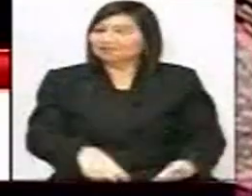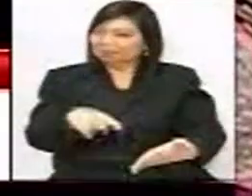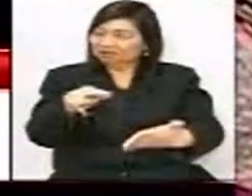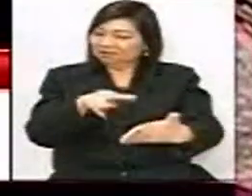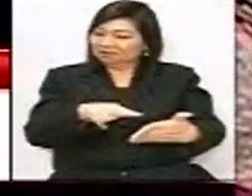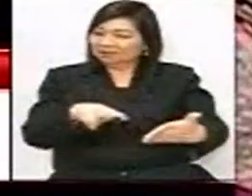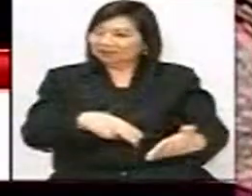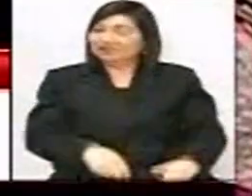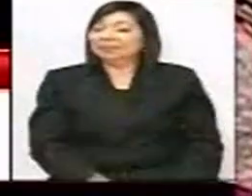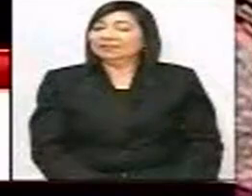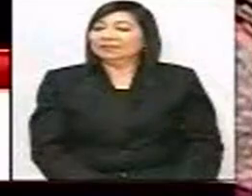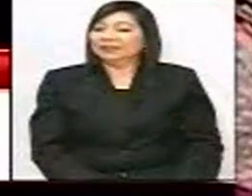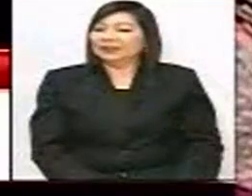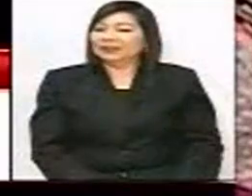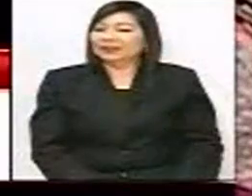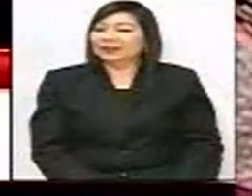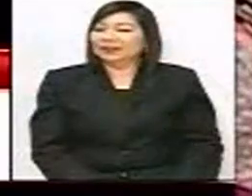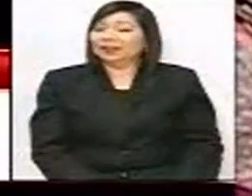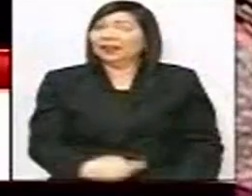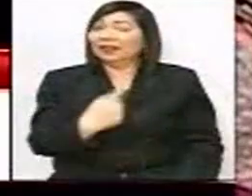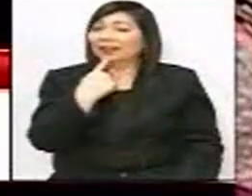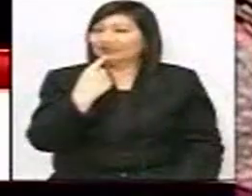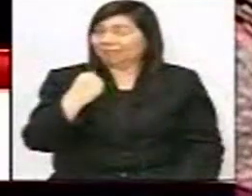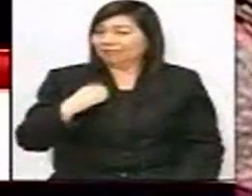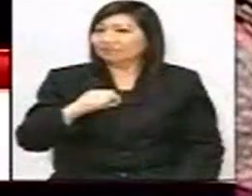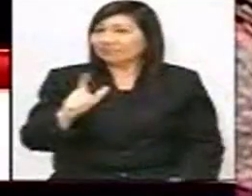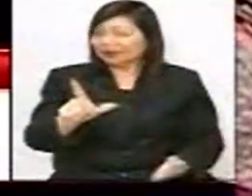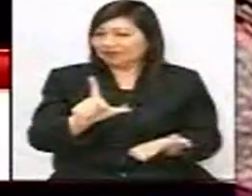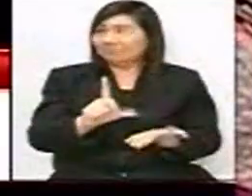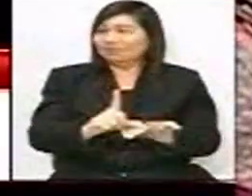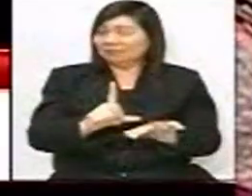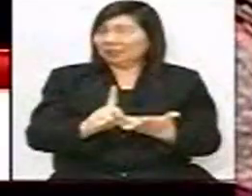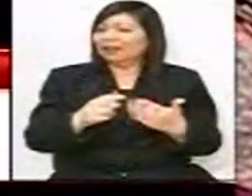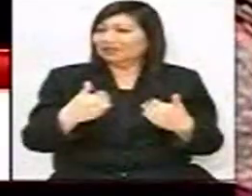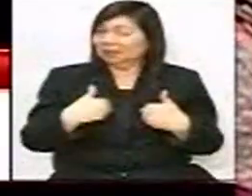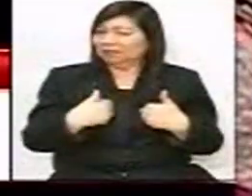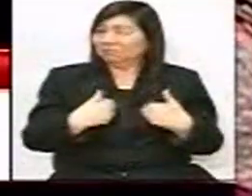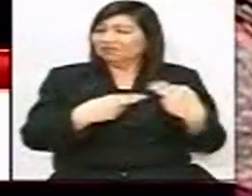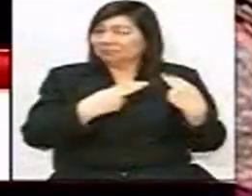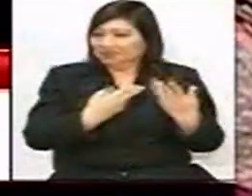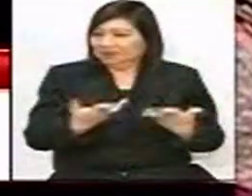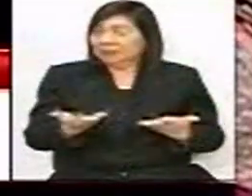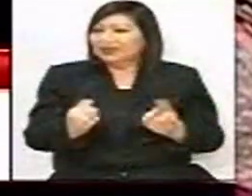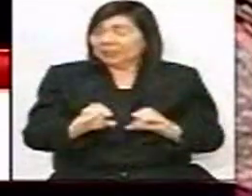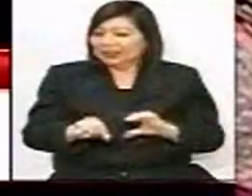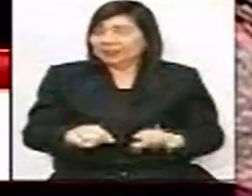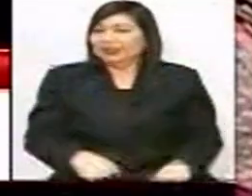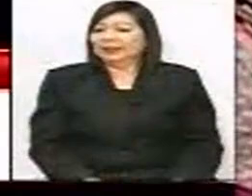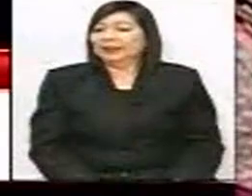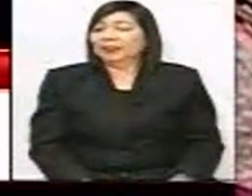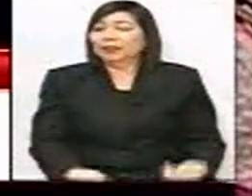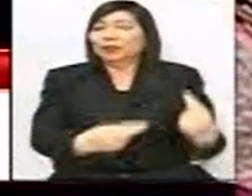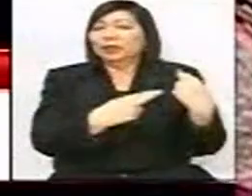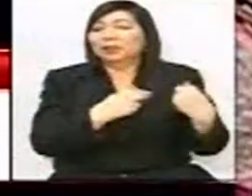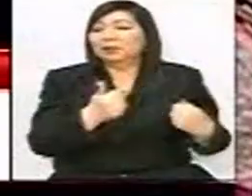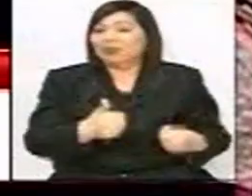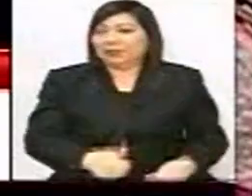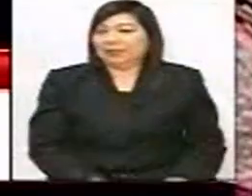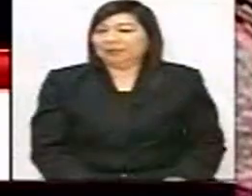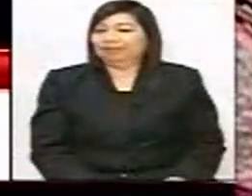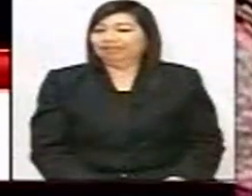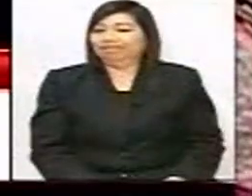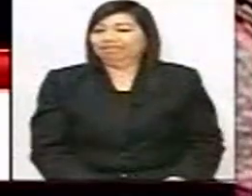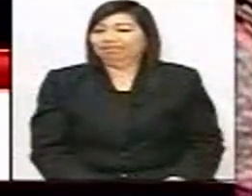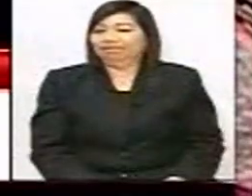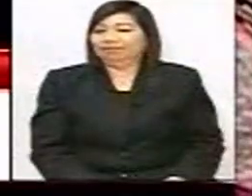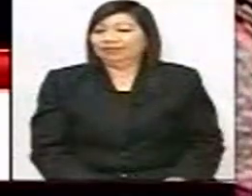revise, y señor, reiterar al alcalde de Lima que tiene en sus manos la solución, que tiene que hacerlo, porque es su obligación. Esperemos que se